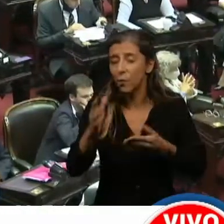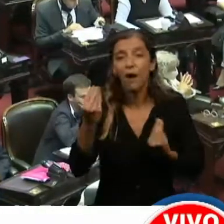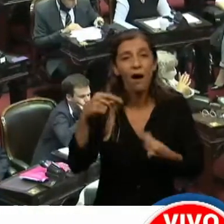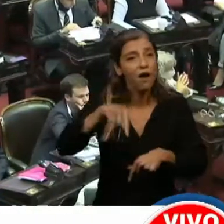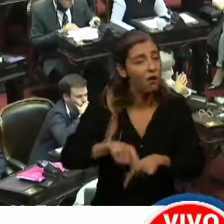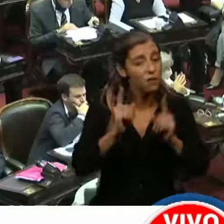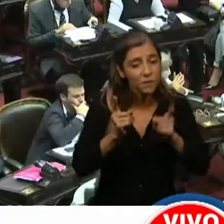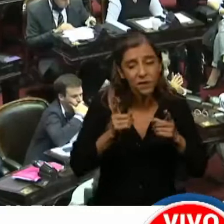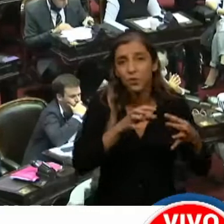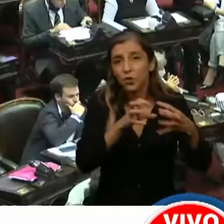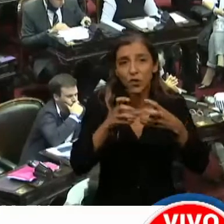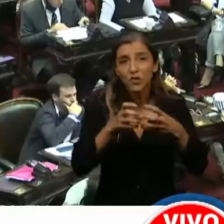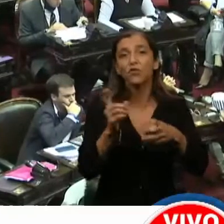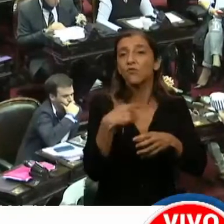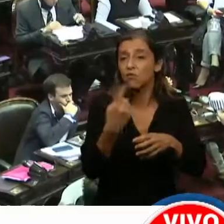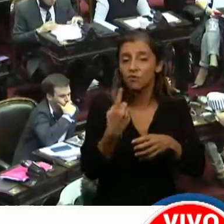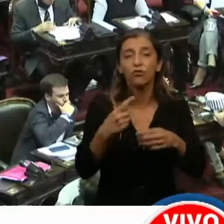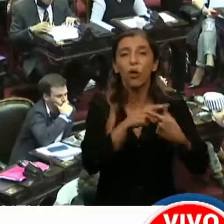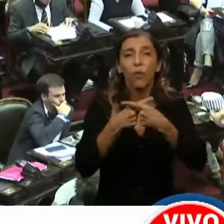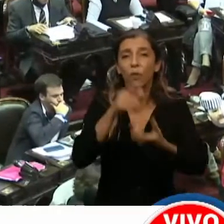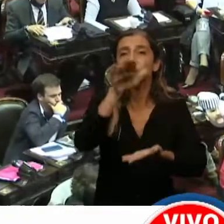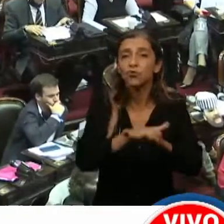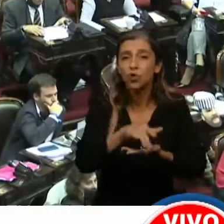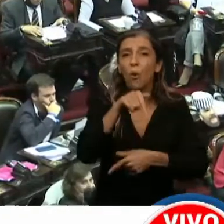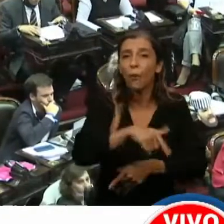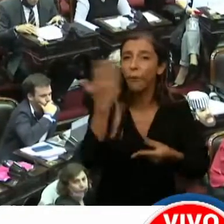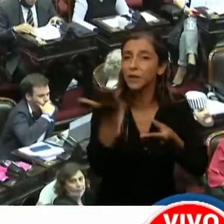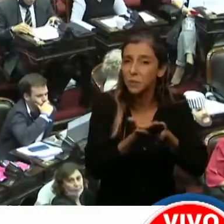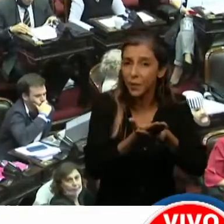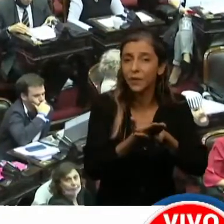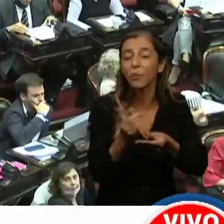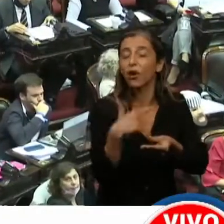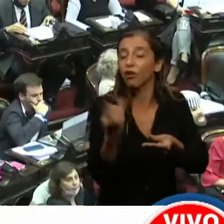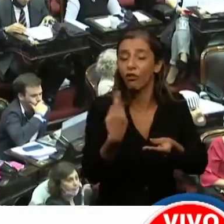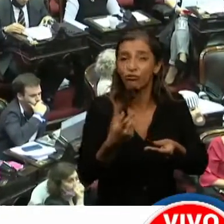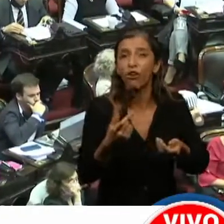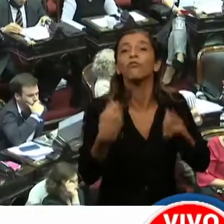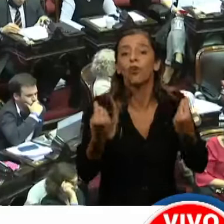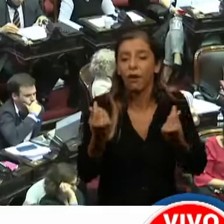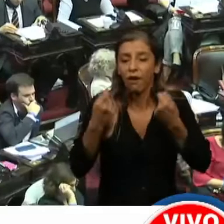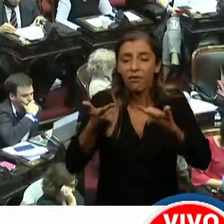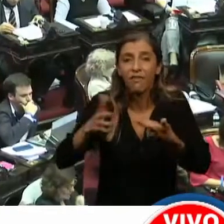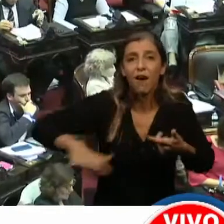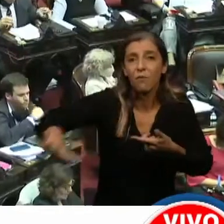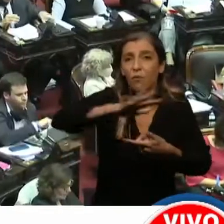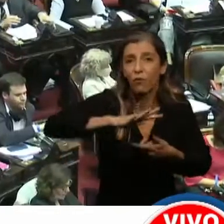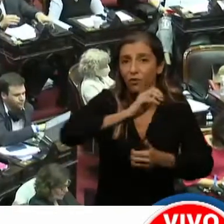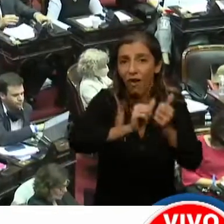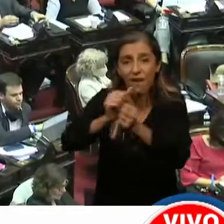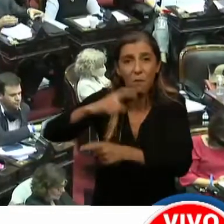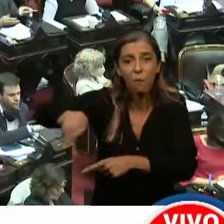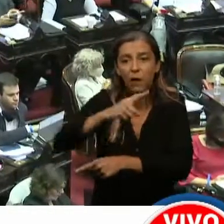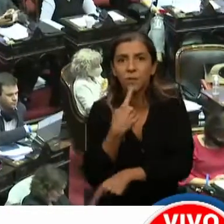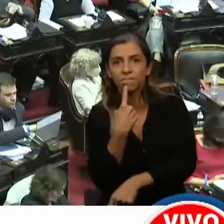sesión, tratamiento a este expediente, porque estamos generando en torno a la industria o al sector de biocombustible de la Argentina